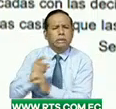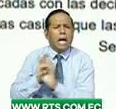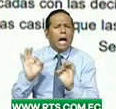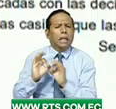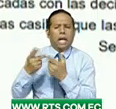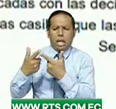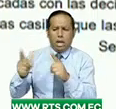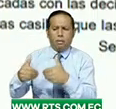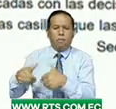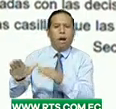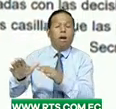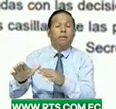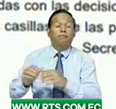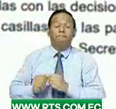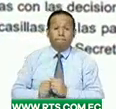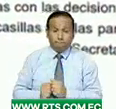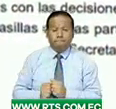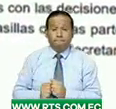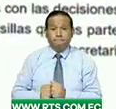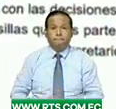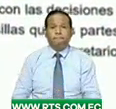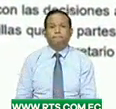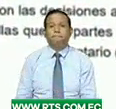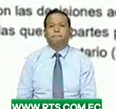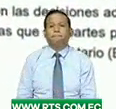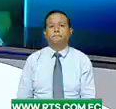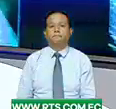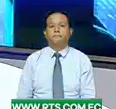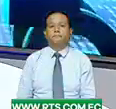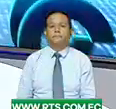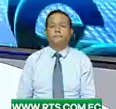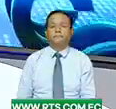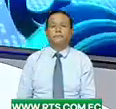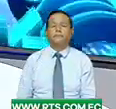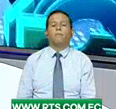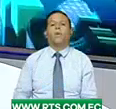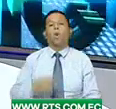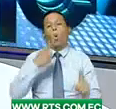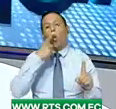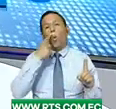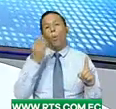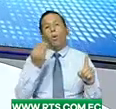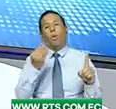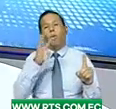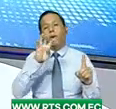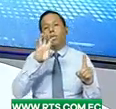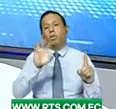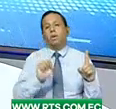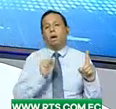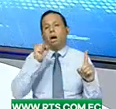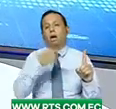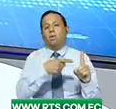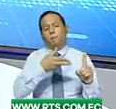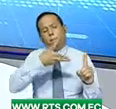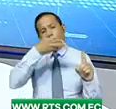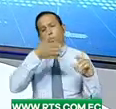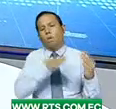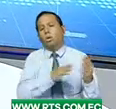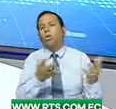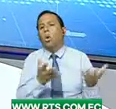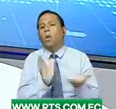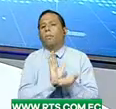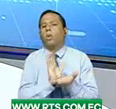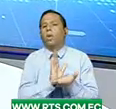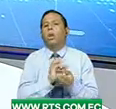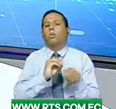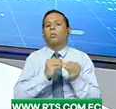cautelares, informó Jorge Escobar. Un menor de 14 años fue asesinado en el bloque 9 de Bastión